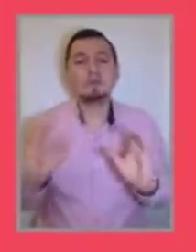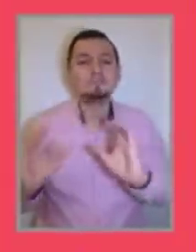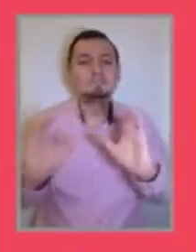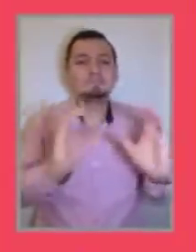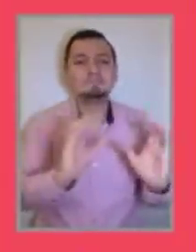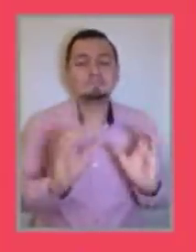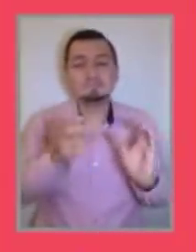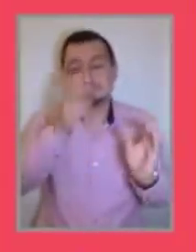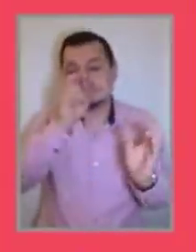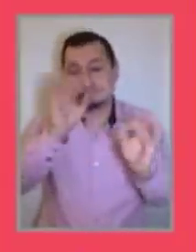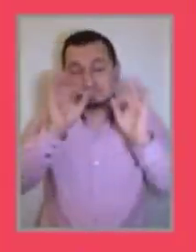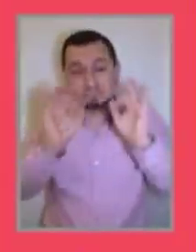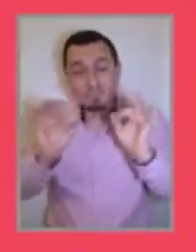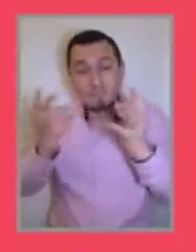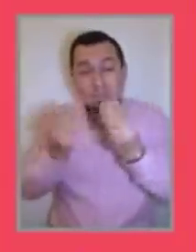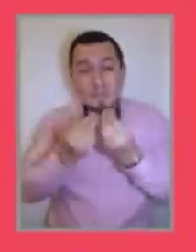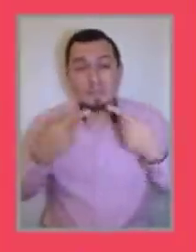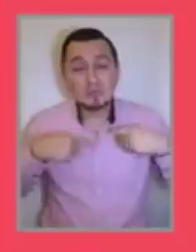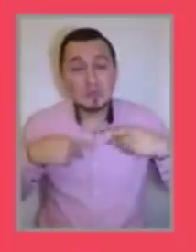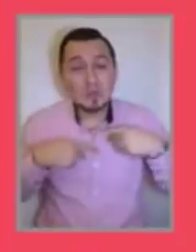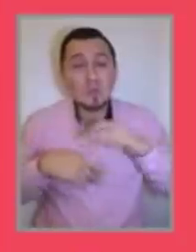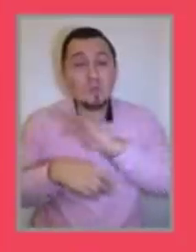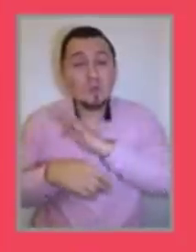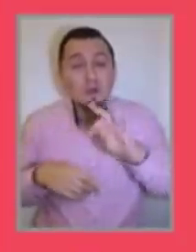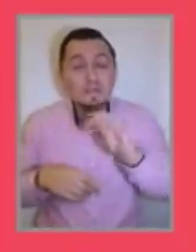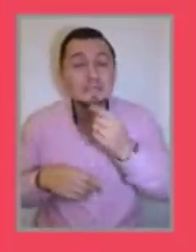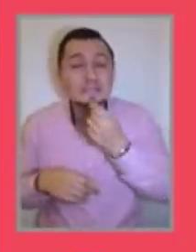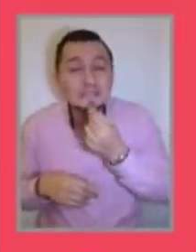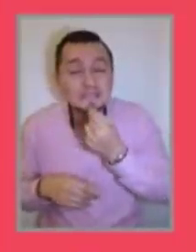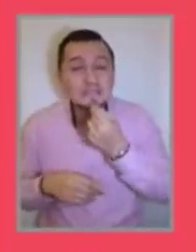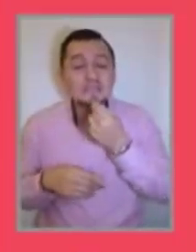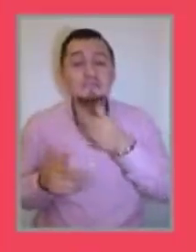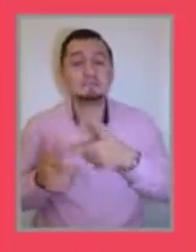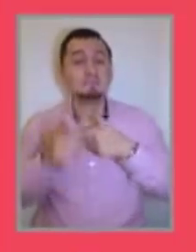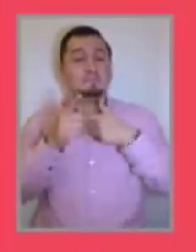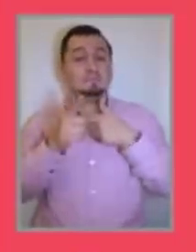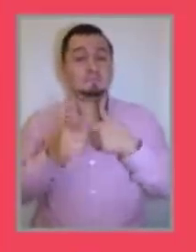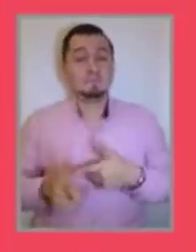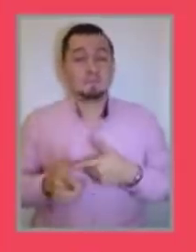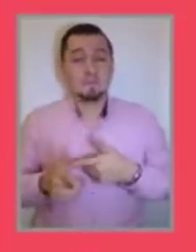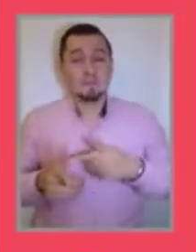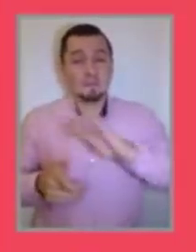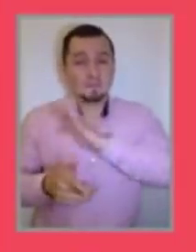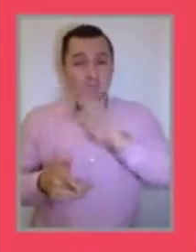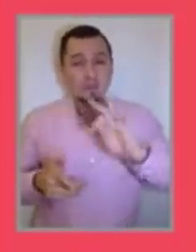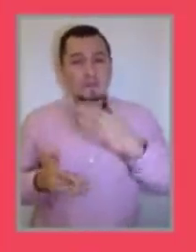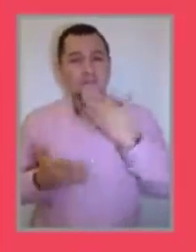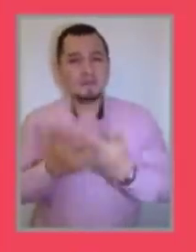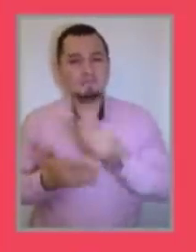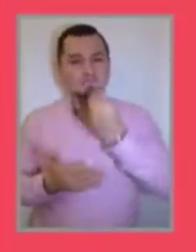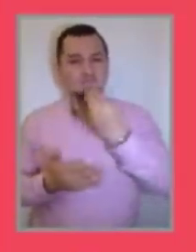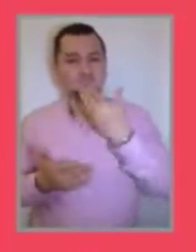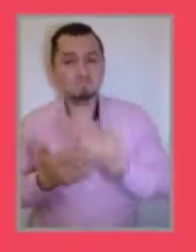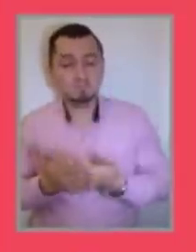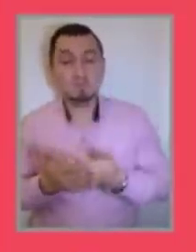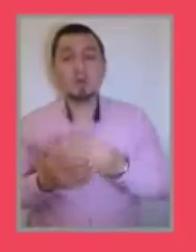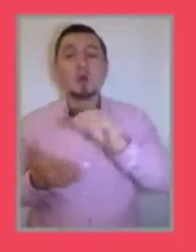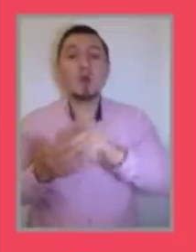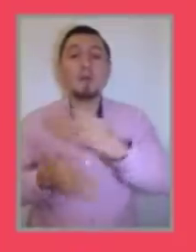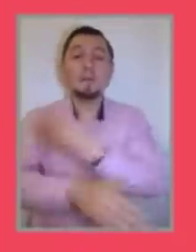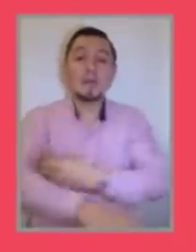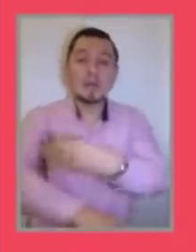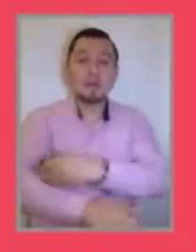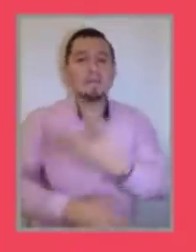poco disminuidas del ordinario, de tal manera que el niño pueda ir, si está en el turno matutino, bien desayunado, si va al turno vespertino, bien